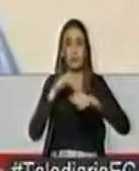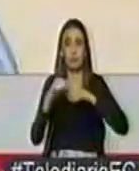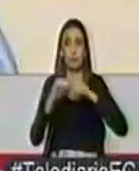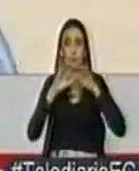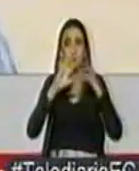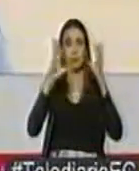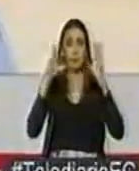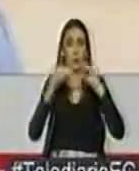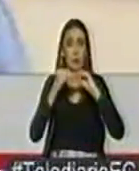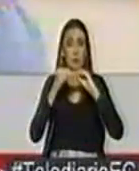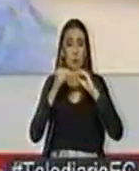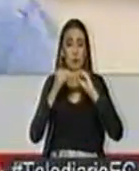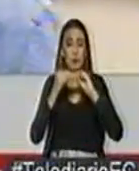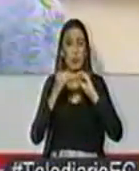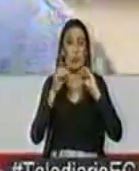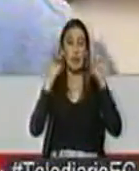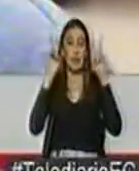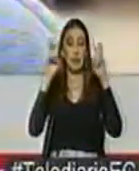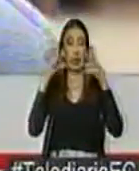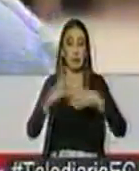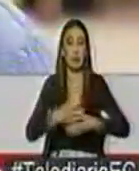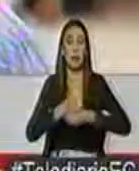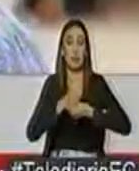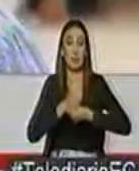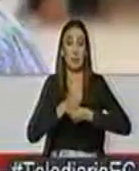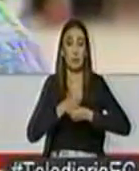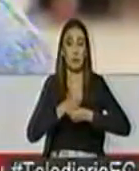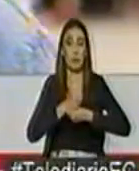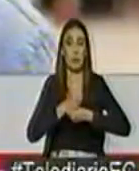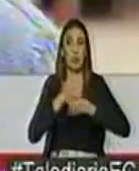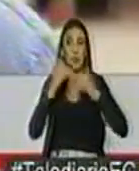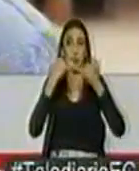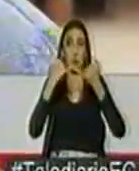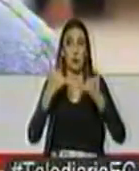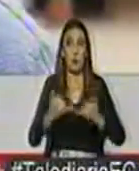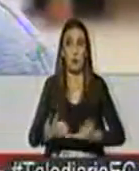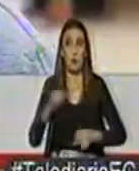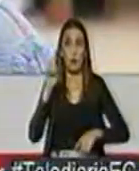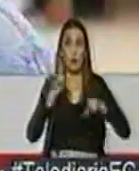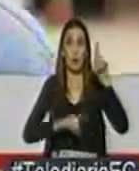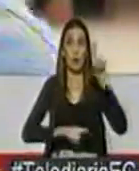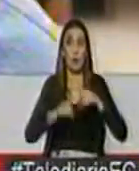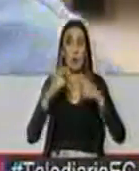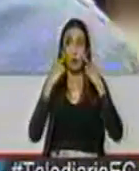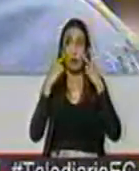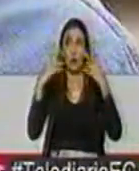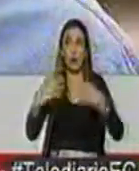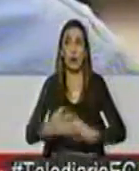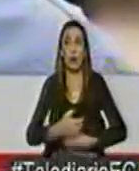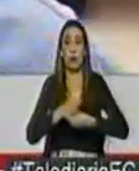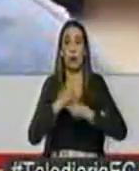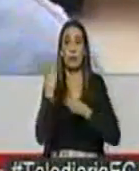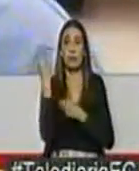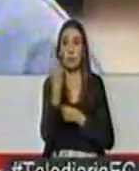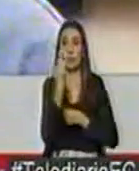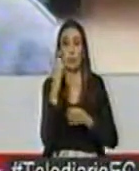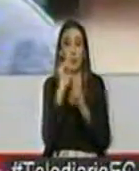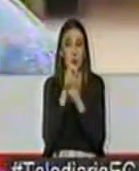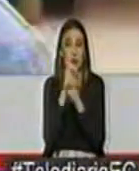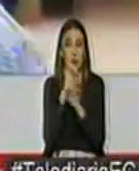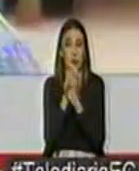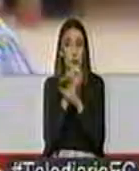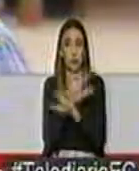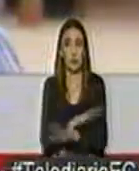adecuada. Y en materia de seguridad, permítame nada más subrayar, porque hoy se escucha en el país que la seguridad es responsabilidad solamente de una institución o